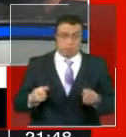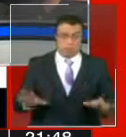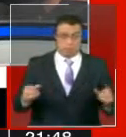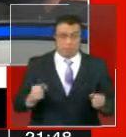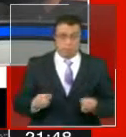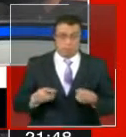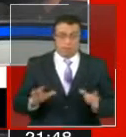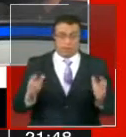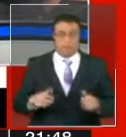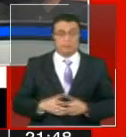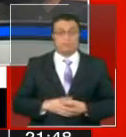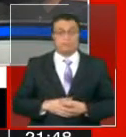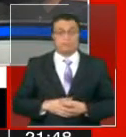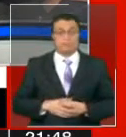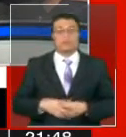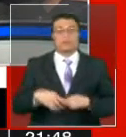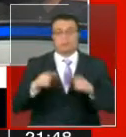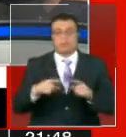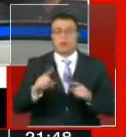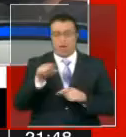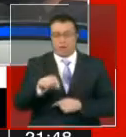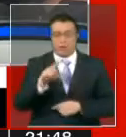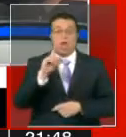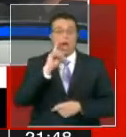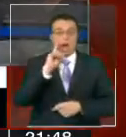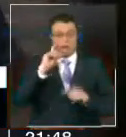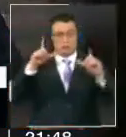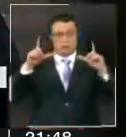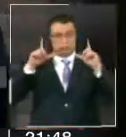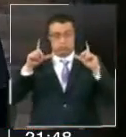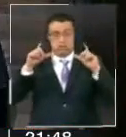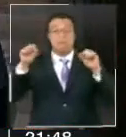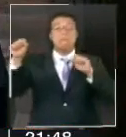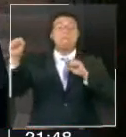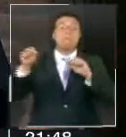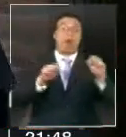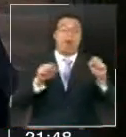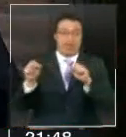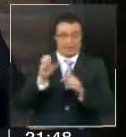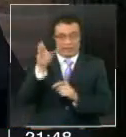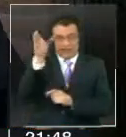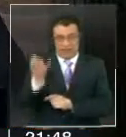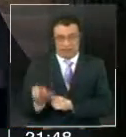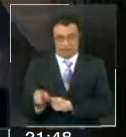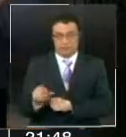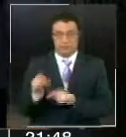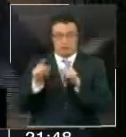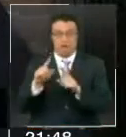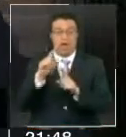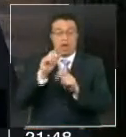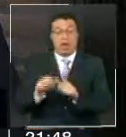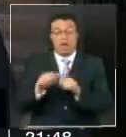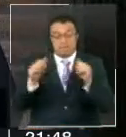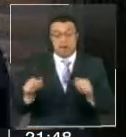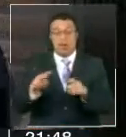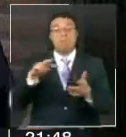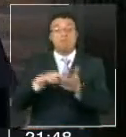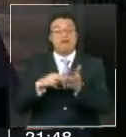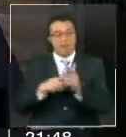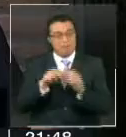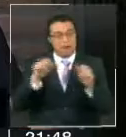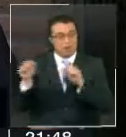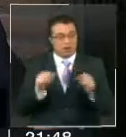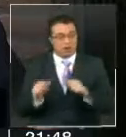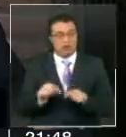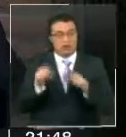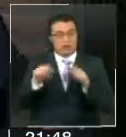Perfectamente. Mira, aquí hay figuras que son figuras políticas, que además han tenido problemas políticos. Y hay figuras